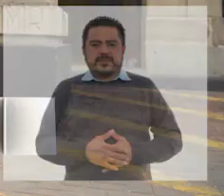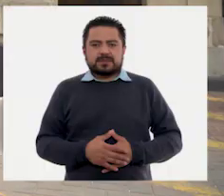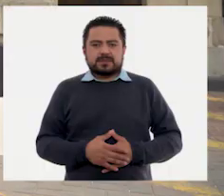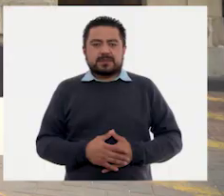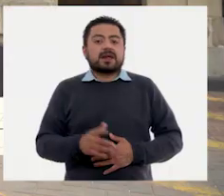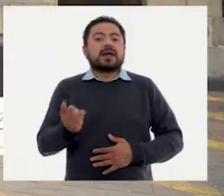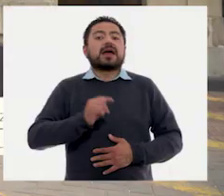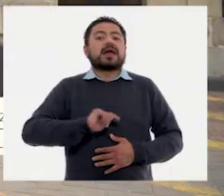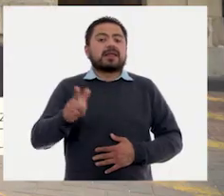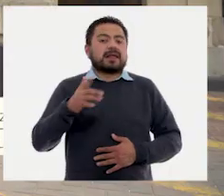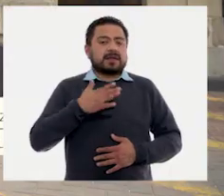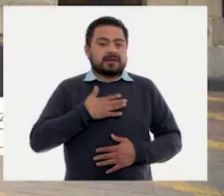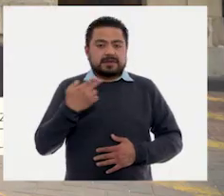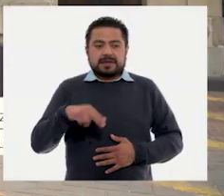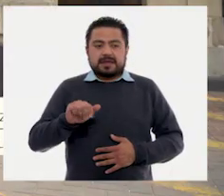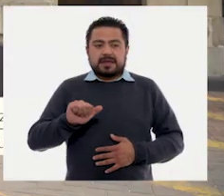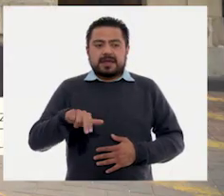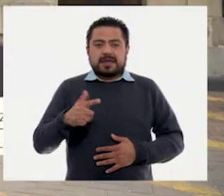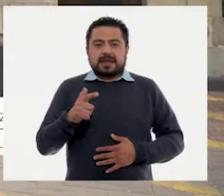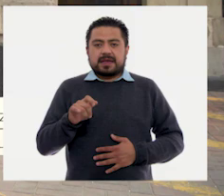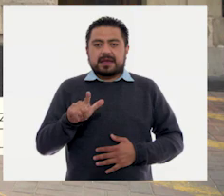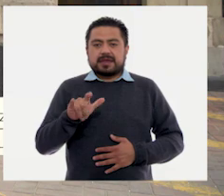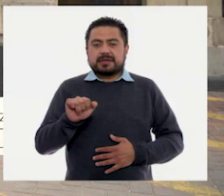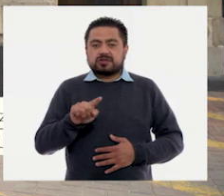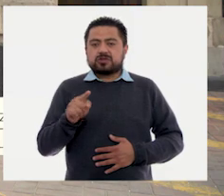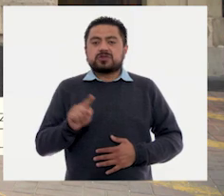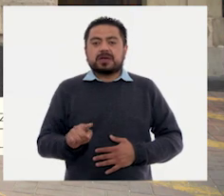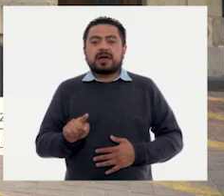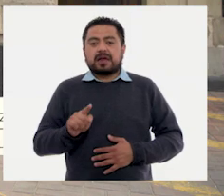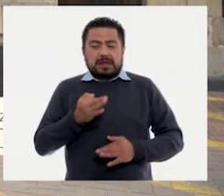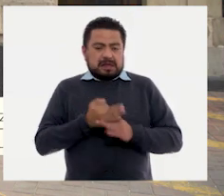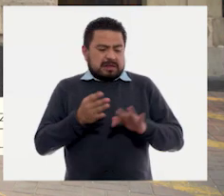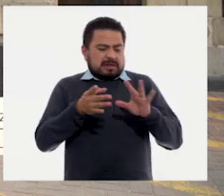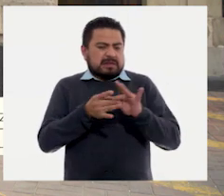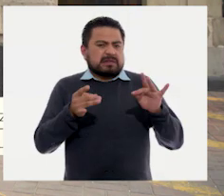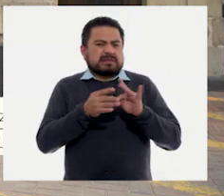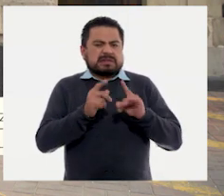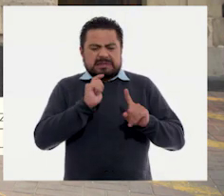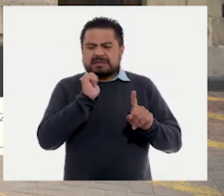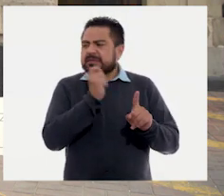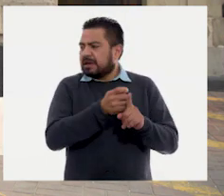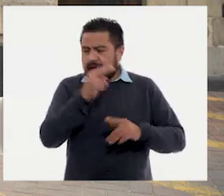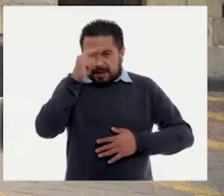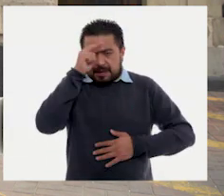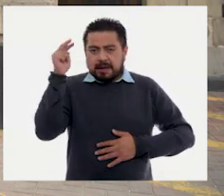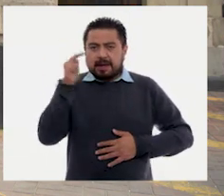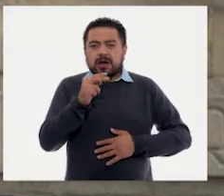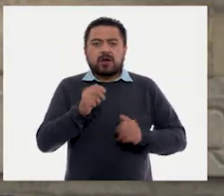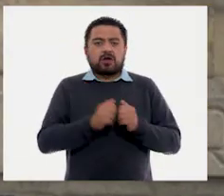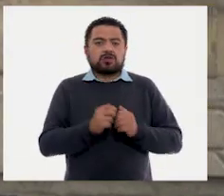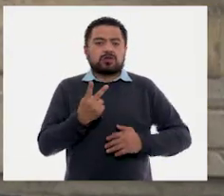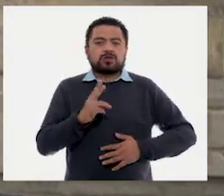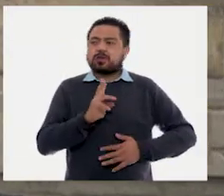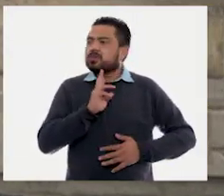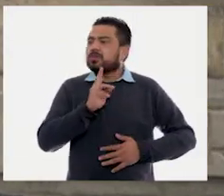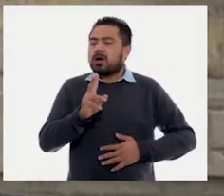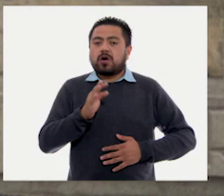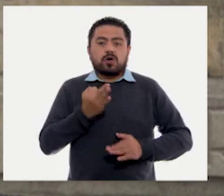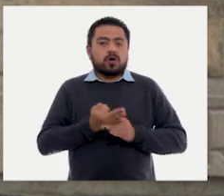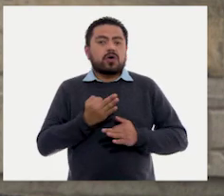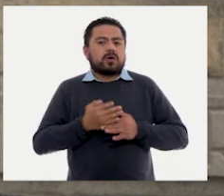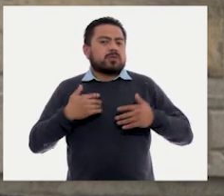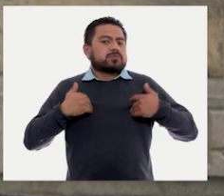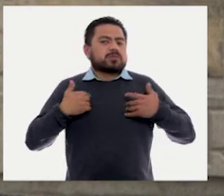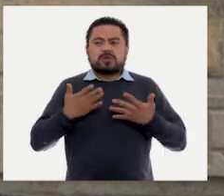¿Qué tal? Soy Ángeles González Gamio. Bienvenidos a Crónicas y Relatos de México a dos voces. Hoy vamos a